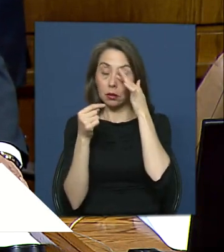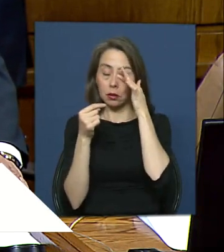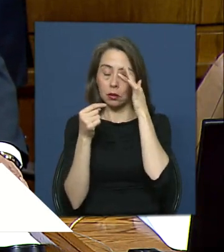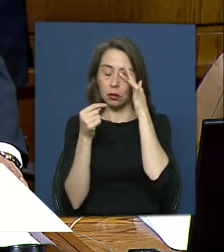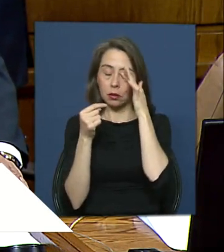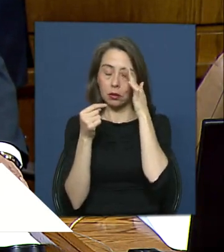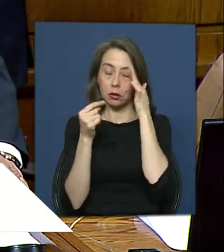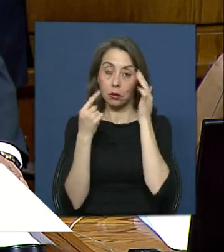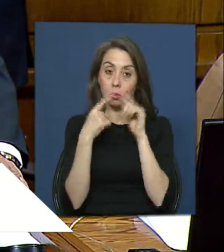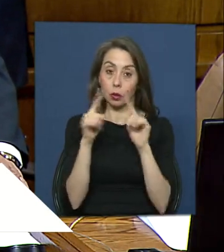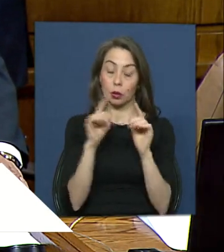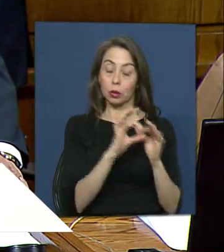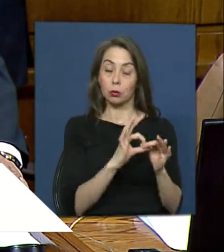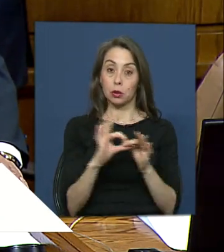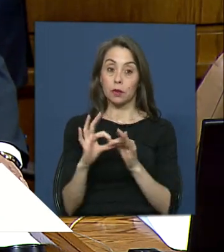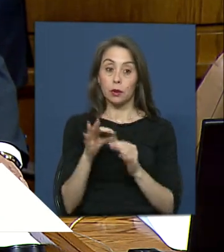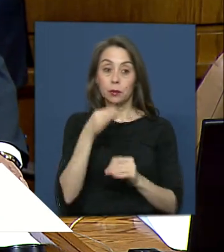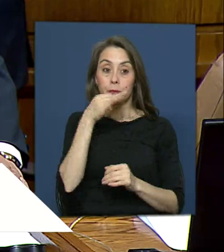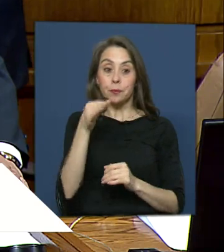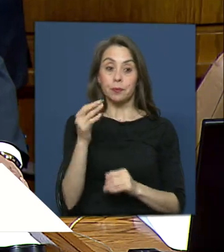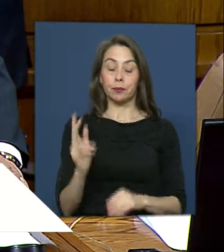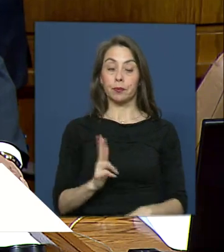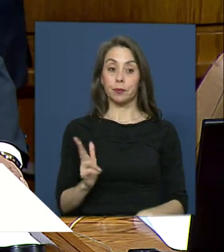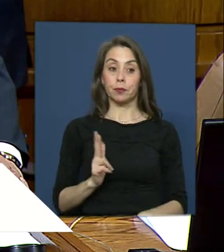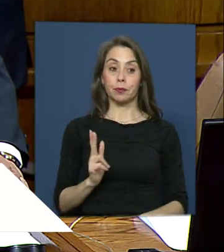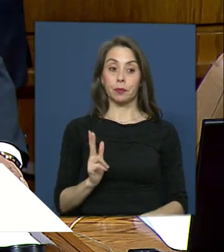a la que exponía por su intermedio presidente el señor